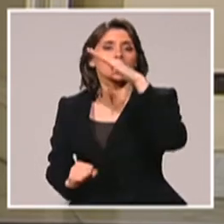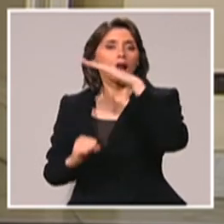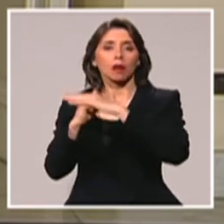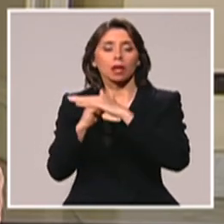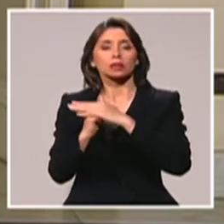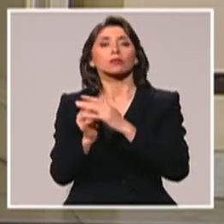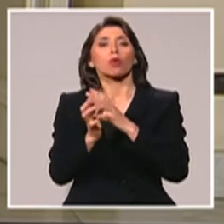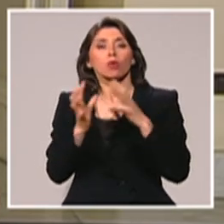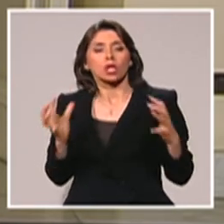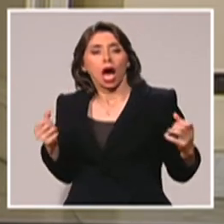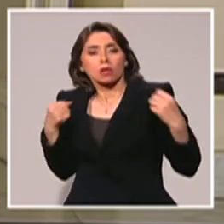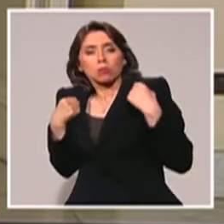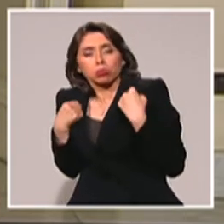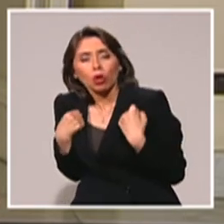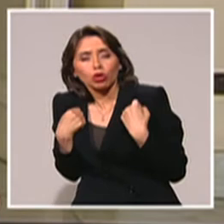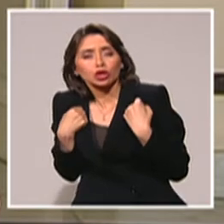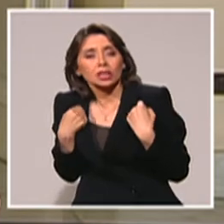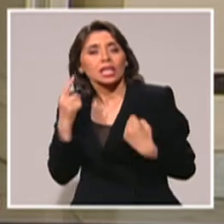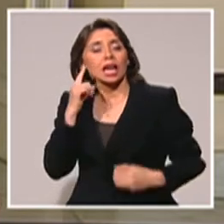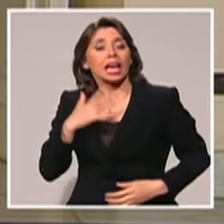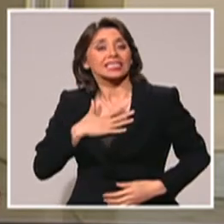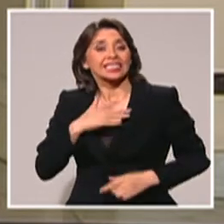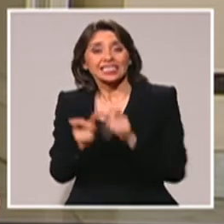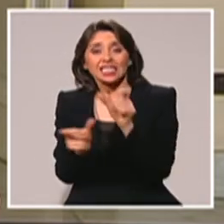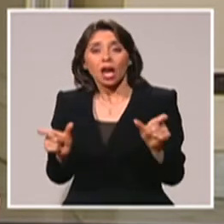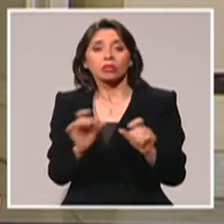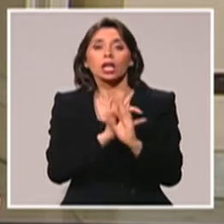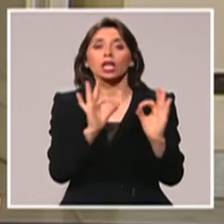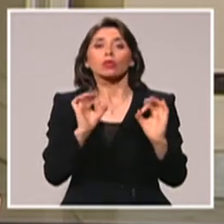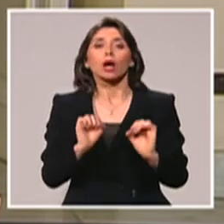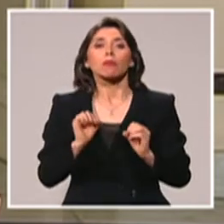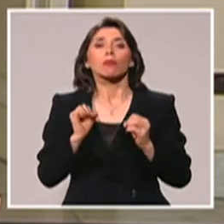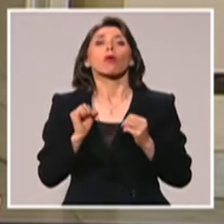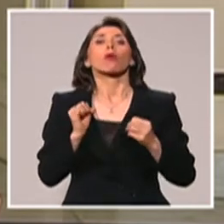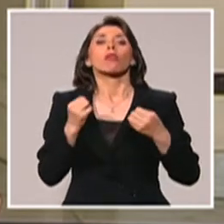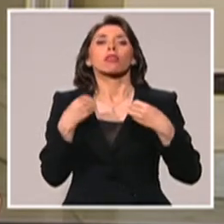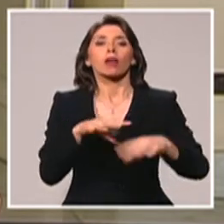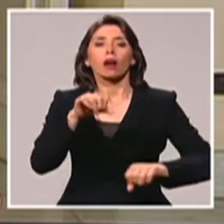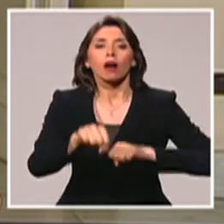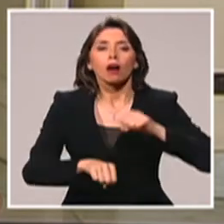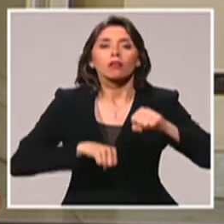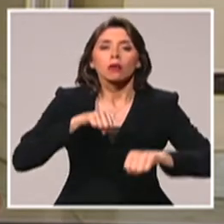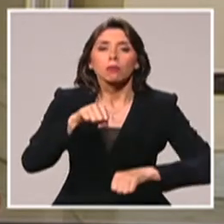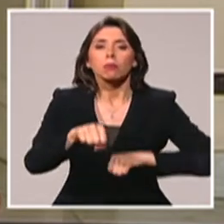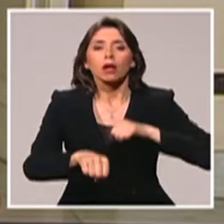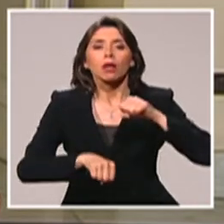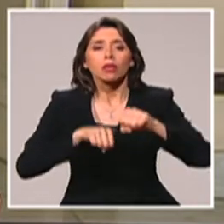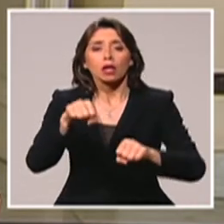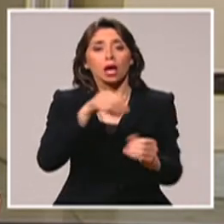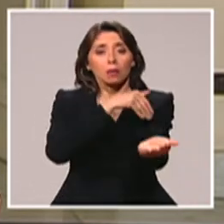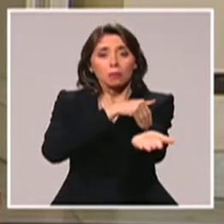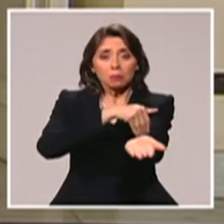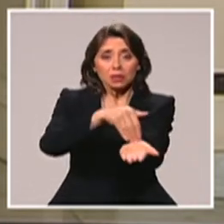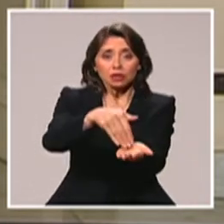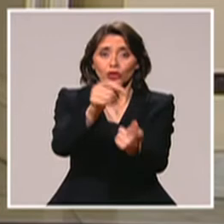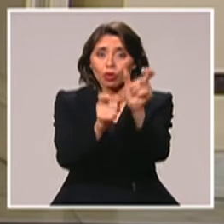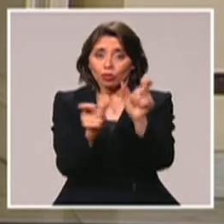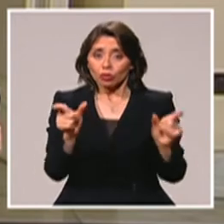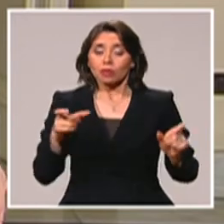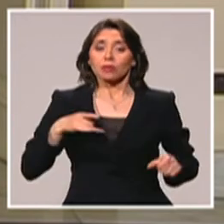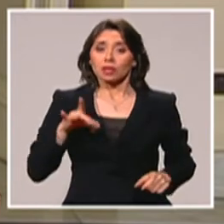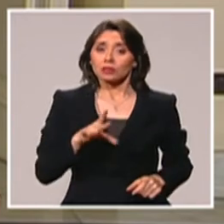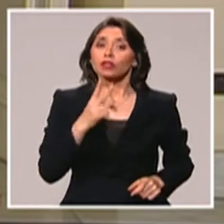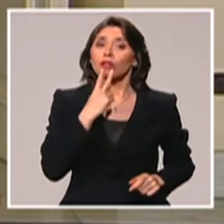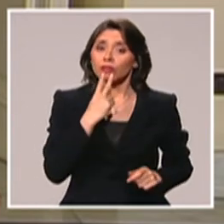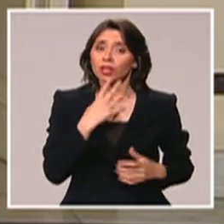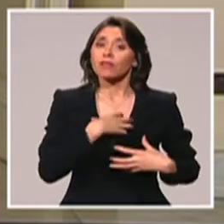gran mochila y siente que nunca puede dejar de pedalear ya también millones de compatriotas viven